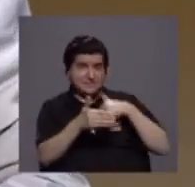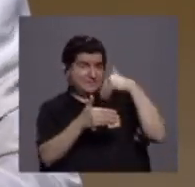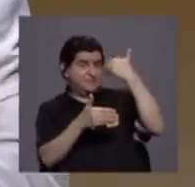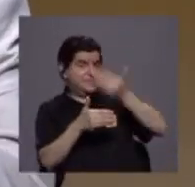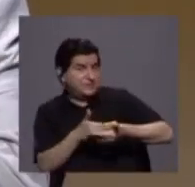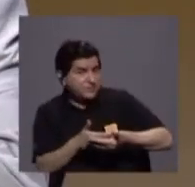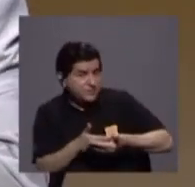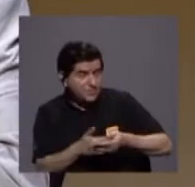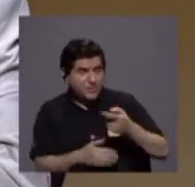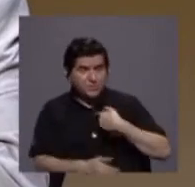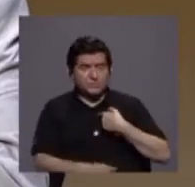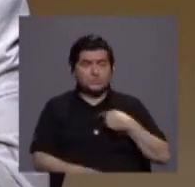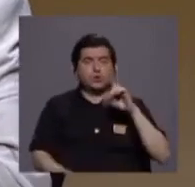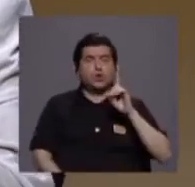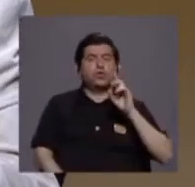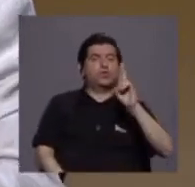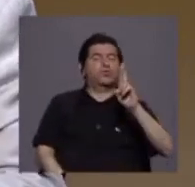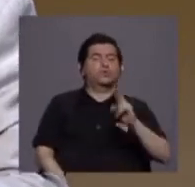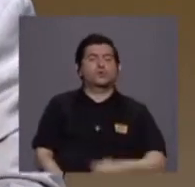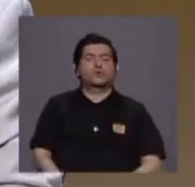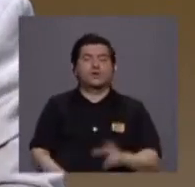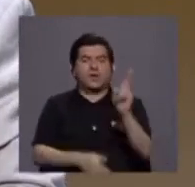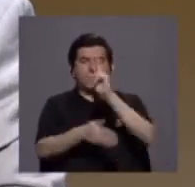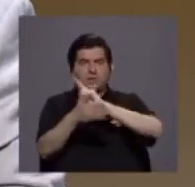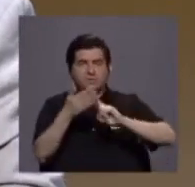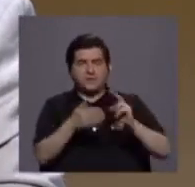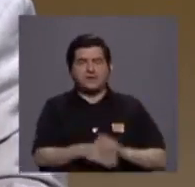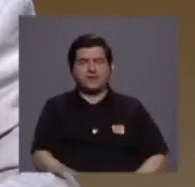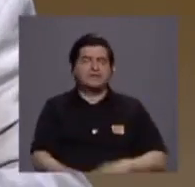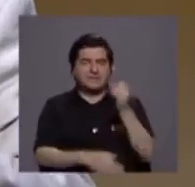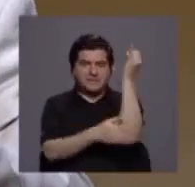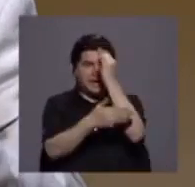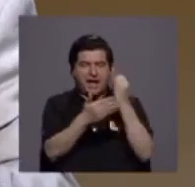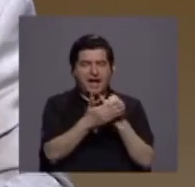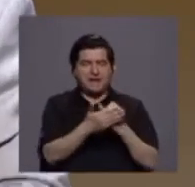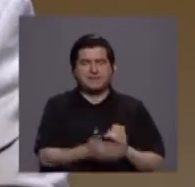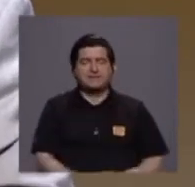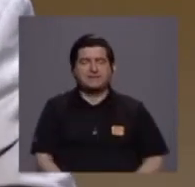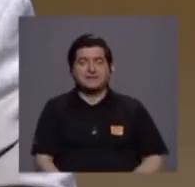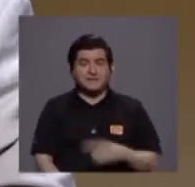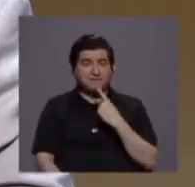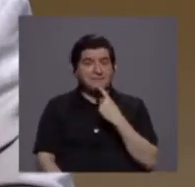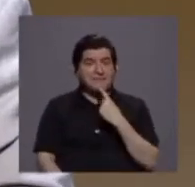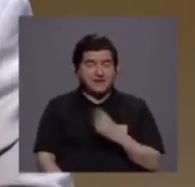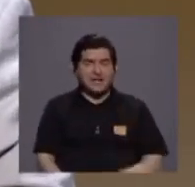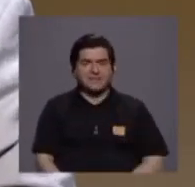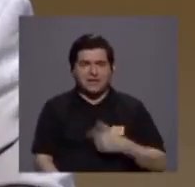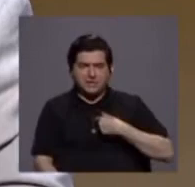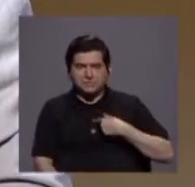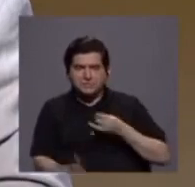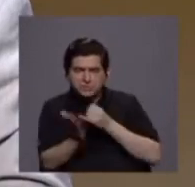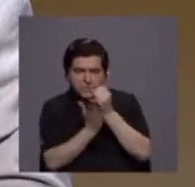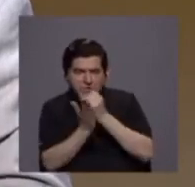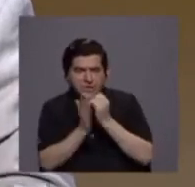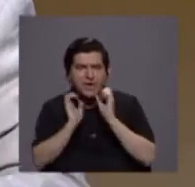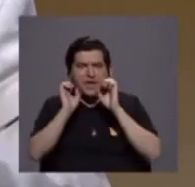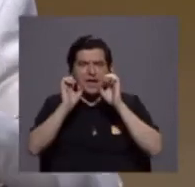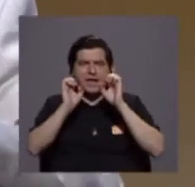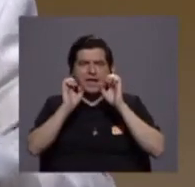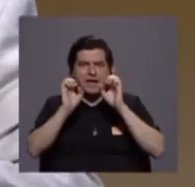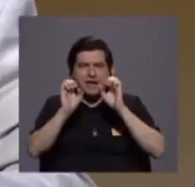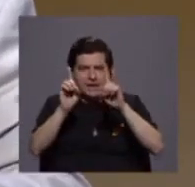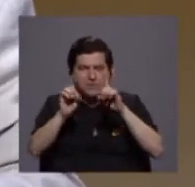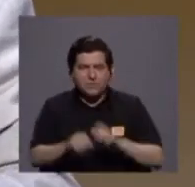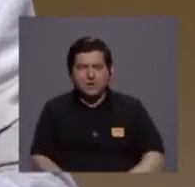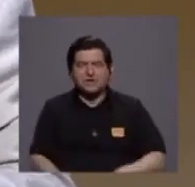cuando hago mi doctorado en la Universidad de las Artes de Helsinki, en Finlandia, me especializo en investigación en educación musical y eso